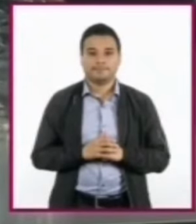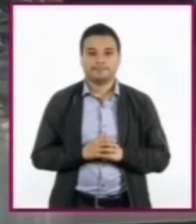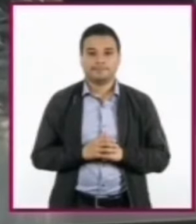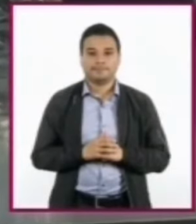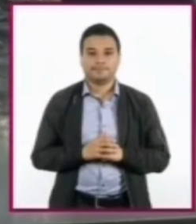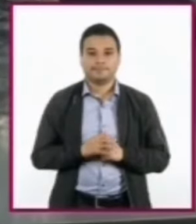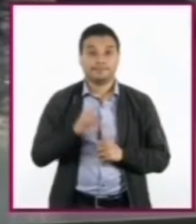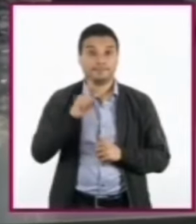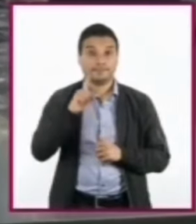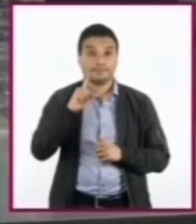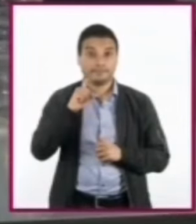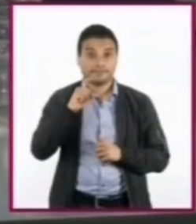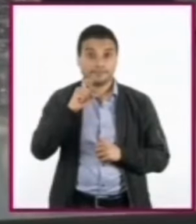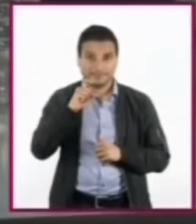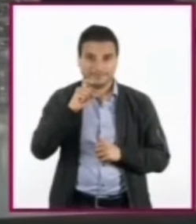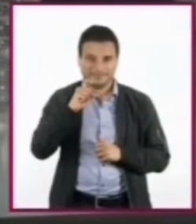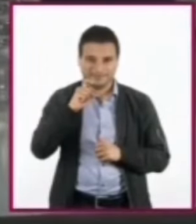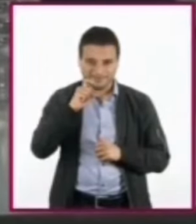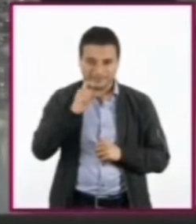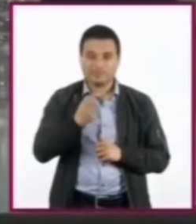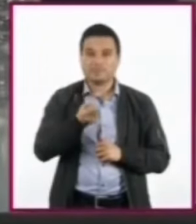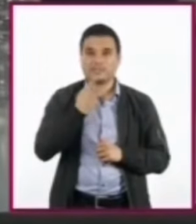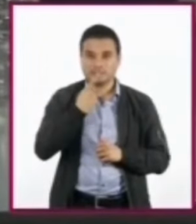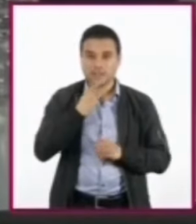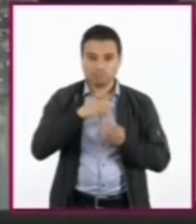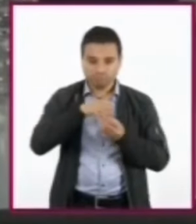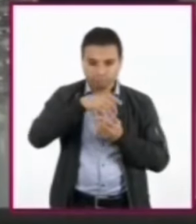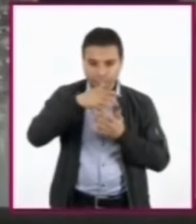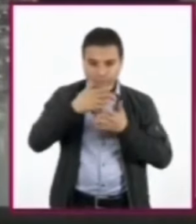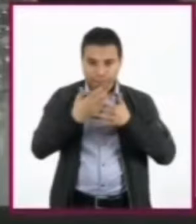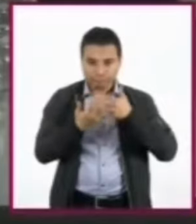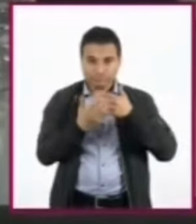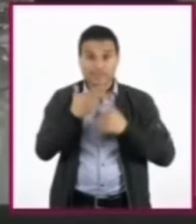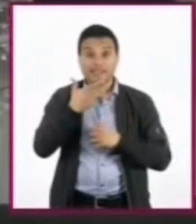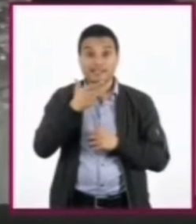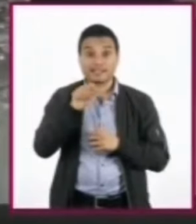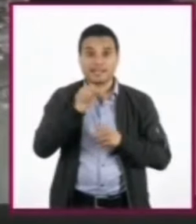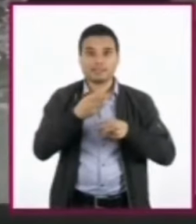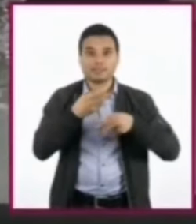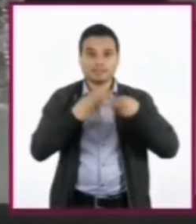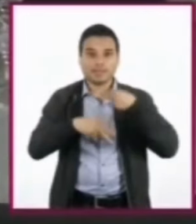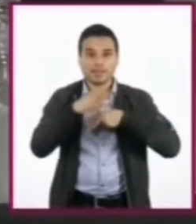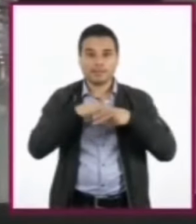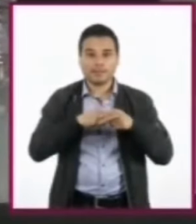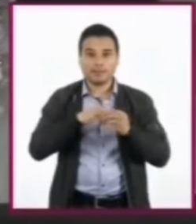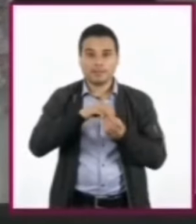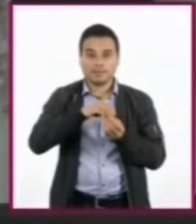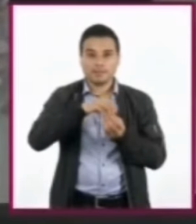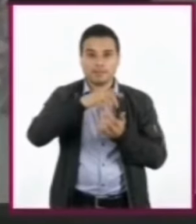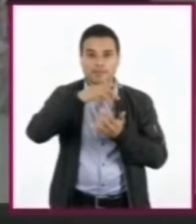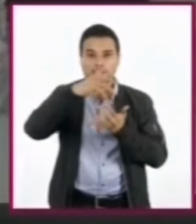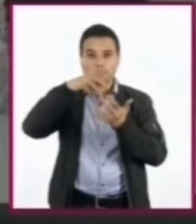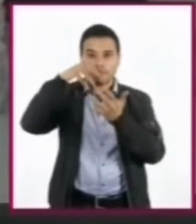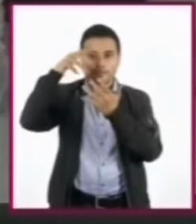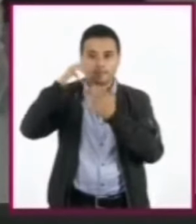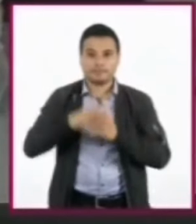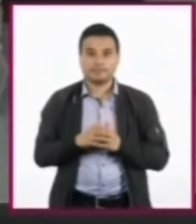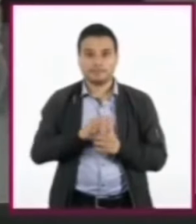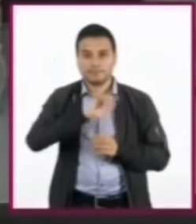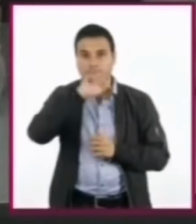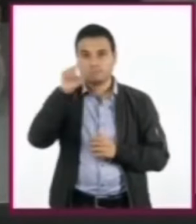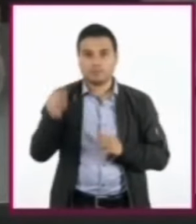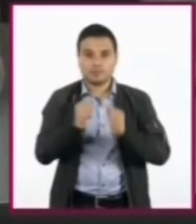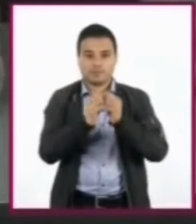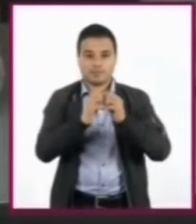El agua está reaccionando con la pastilla efervescente y está produciendo un gas. Este gas hace que el globo se